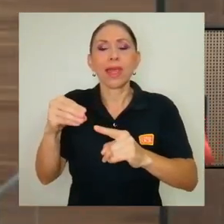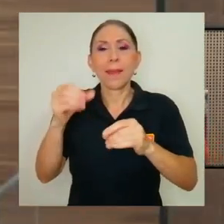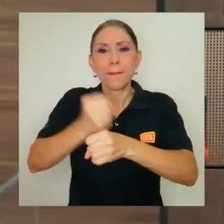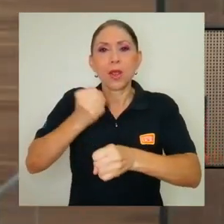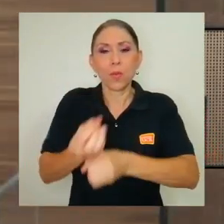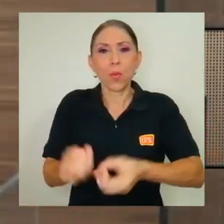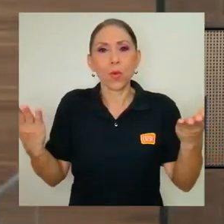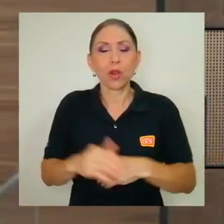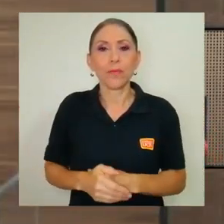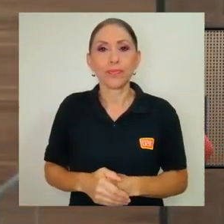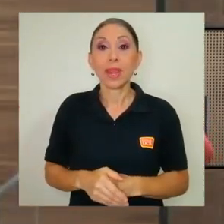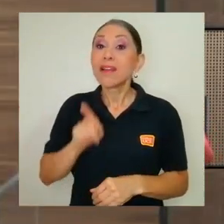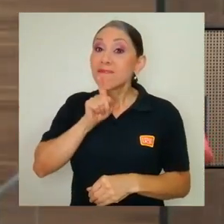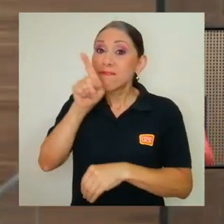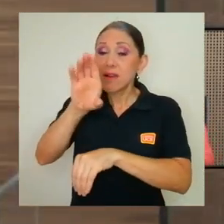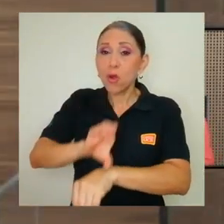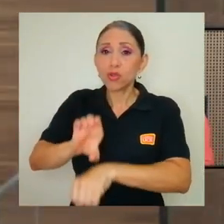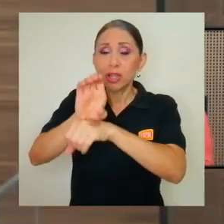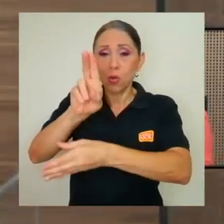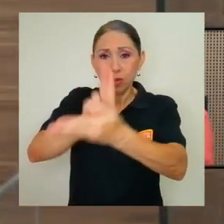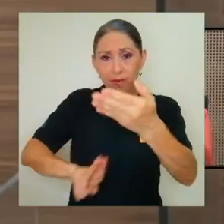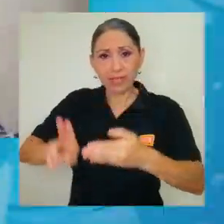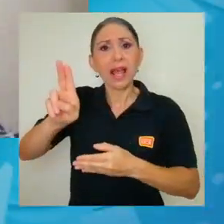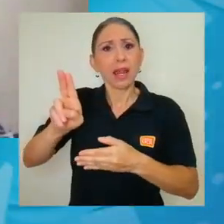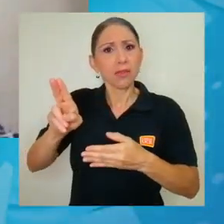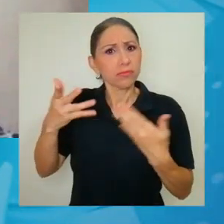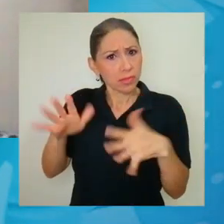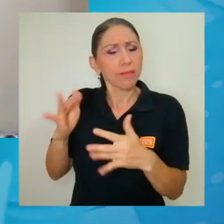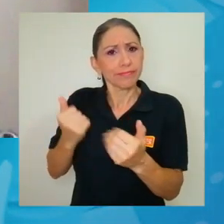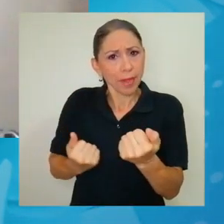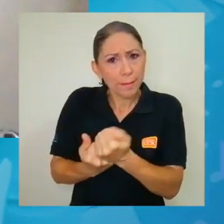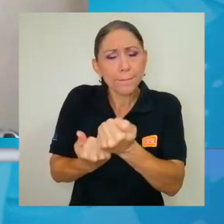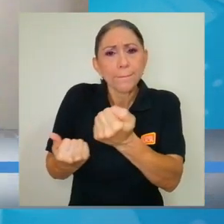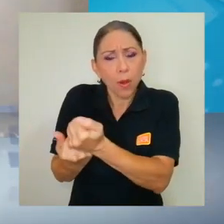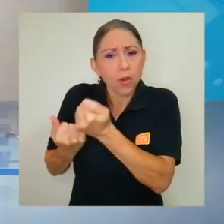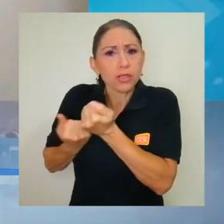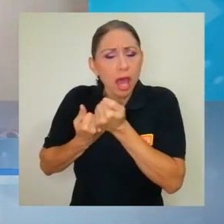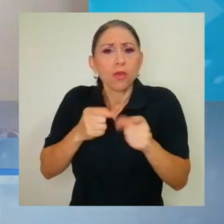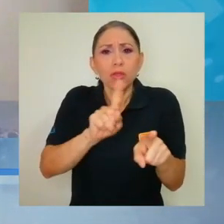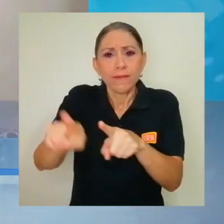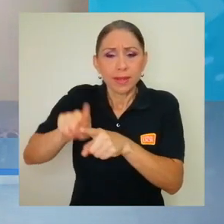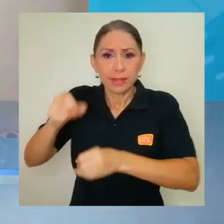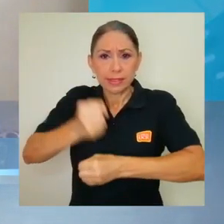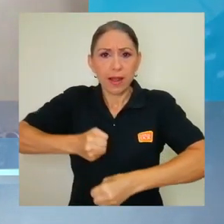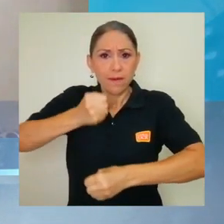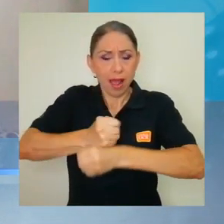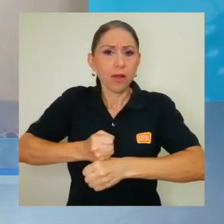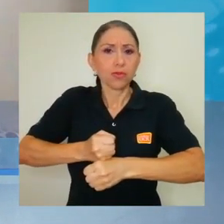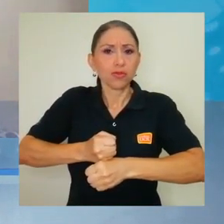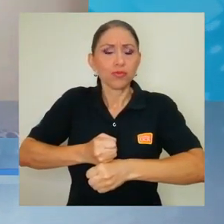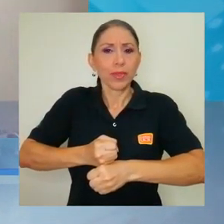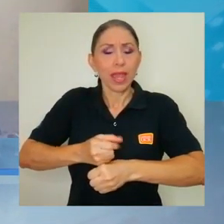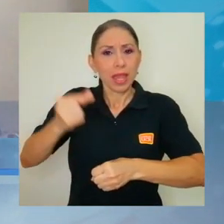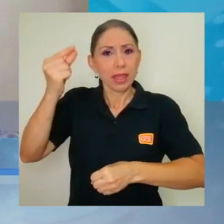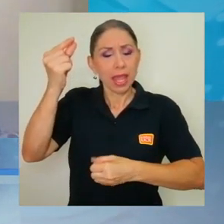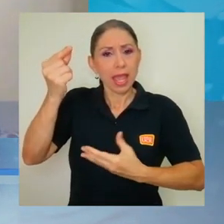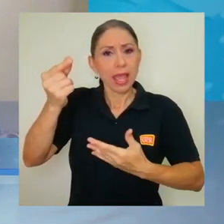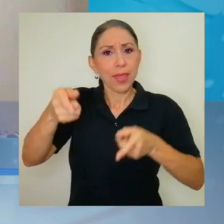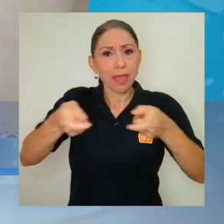Público. Realmente el Consejo Universitario ha apoyado las gestiones que la administración de don